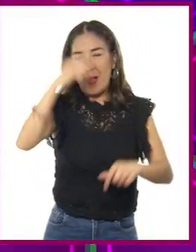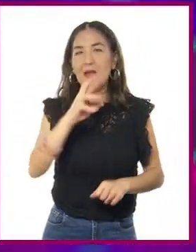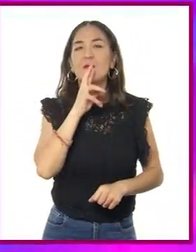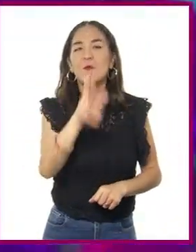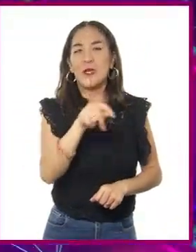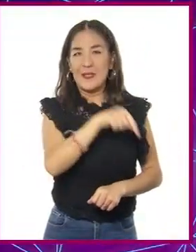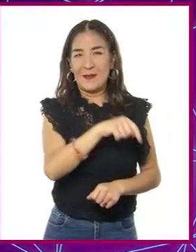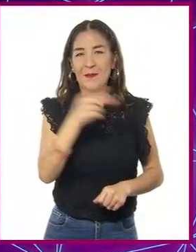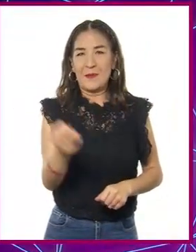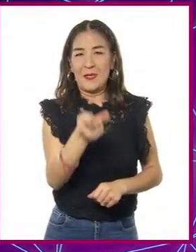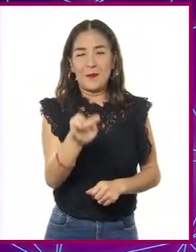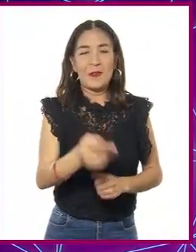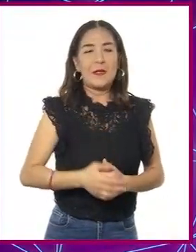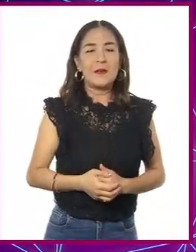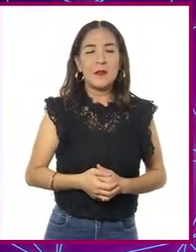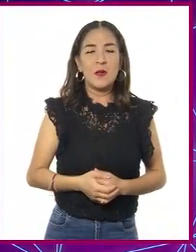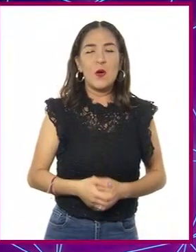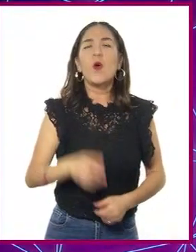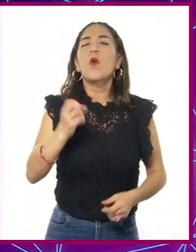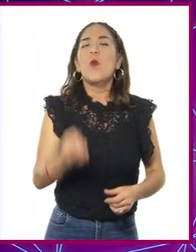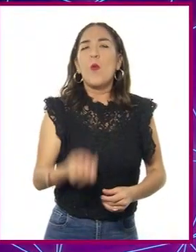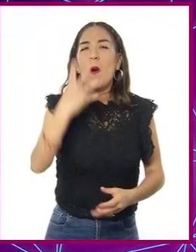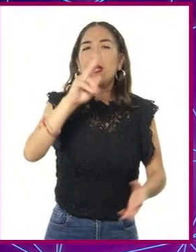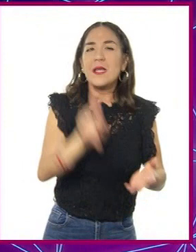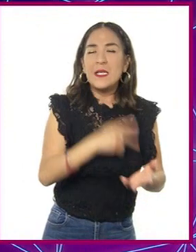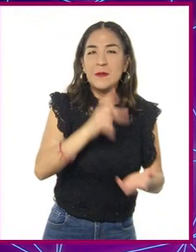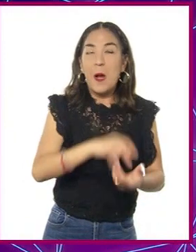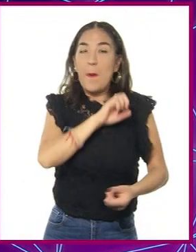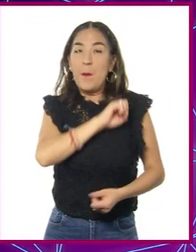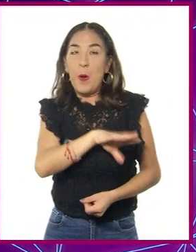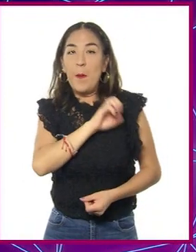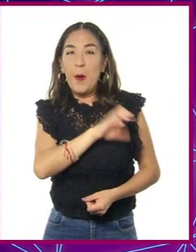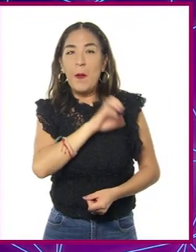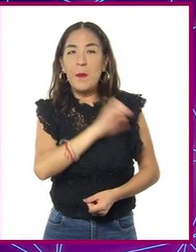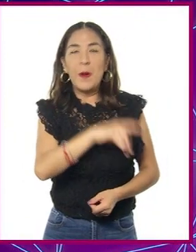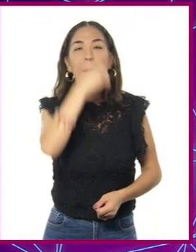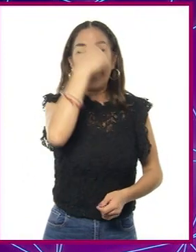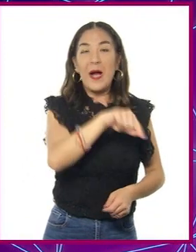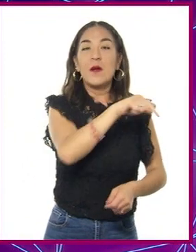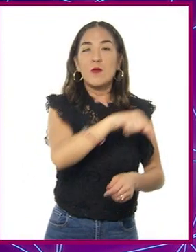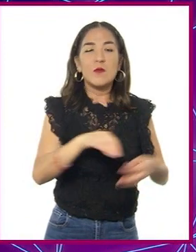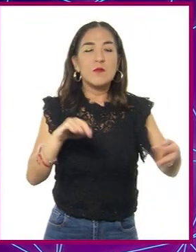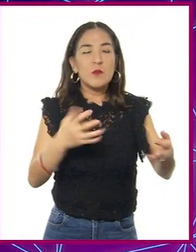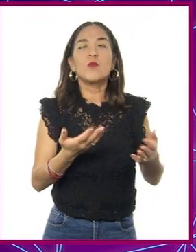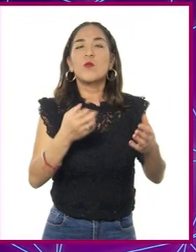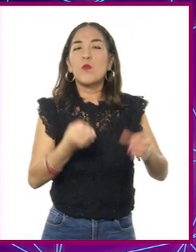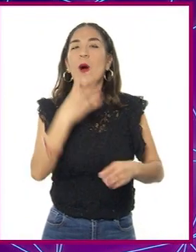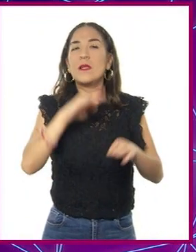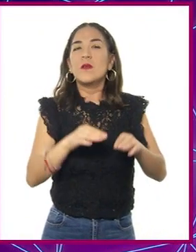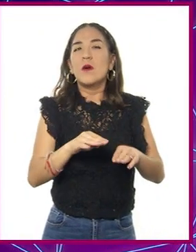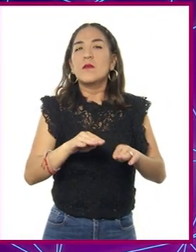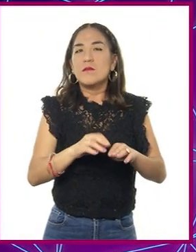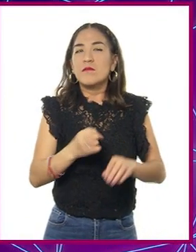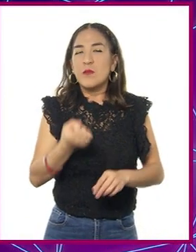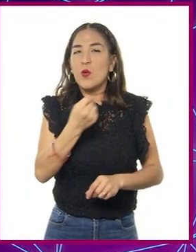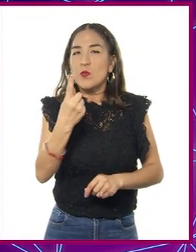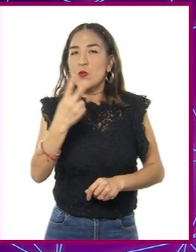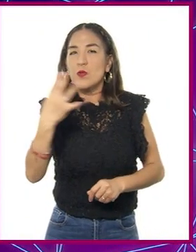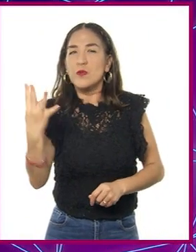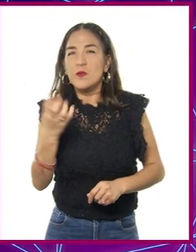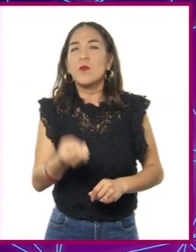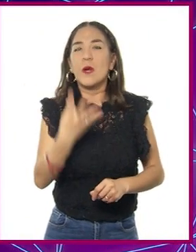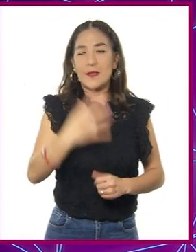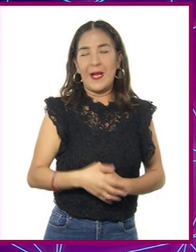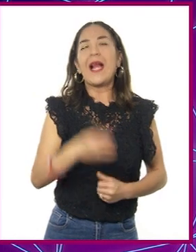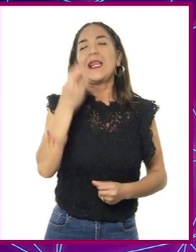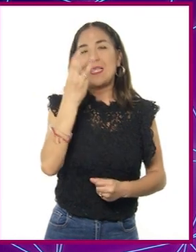preguntas. ¿En cuántas ocasiones se contaron las pulsaciones para medir tu frecuencia cardíaca? En 3